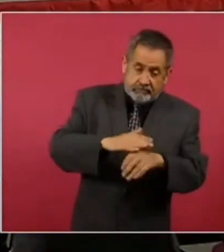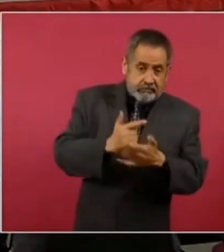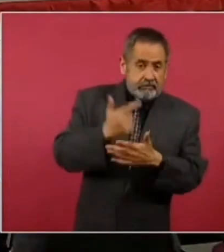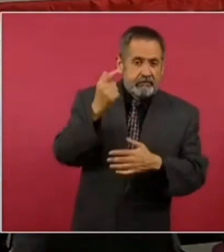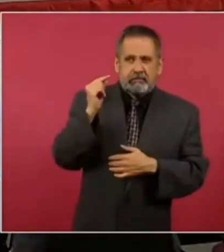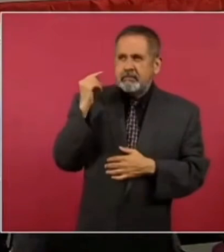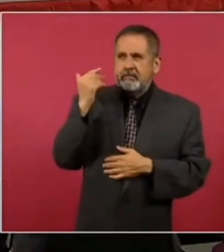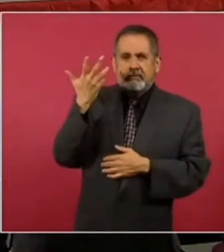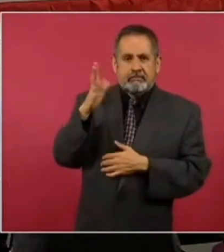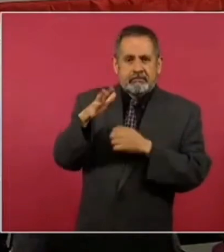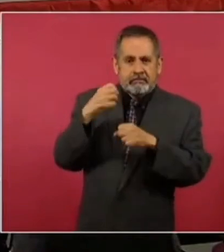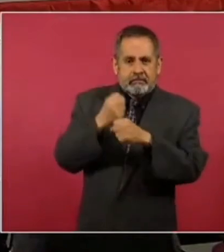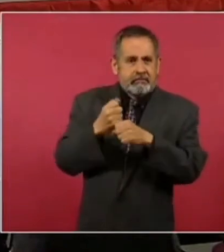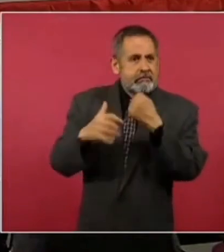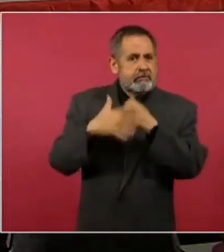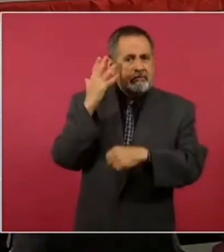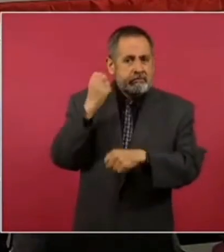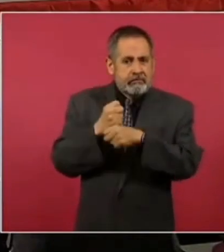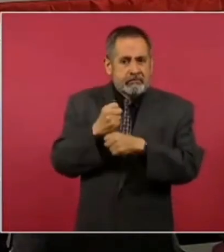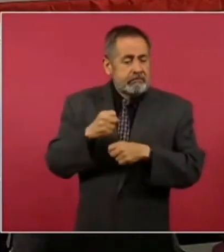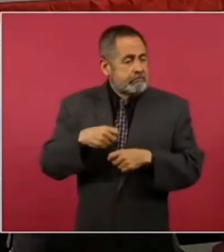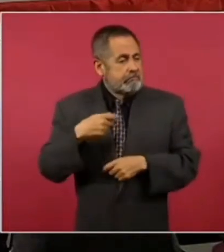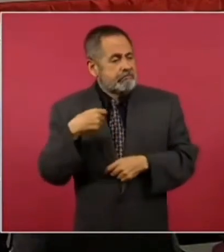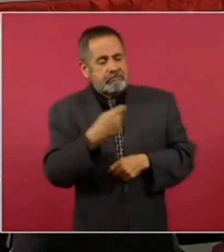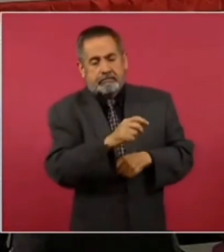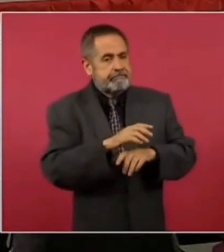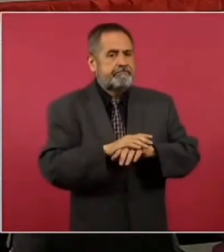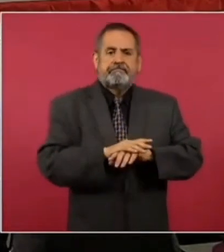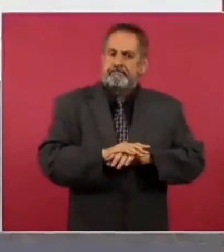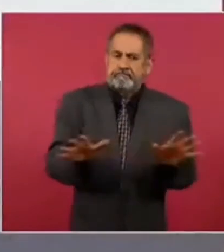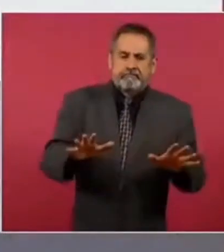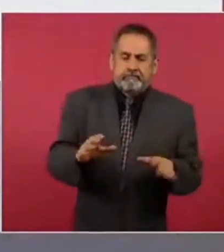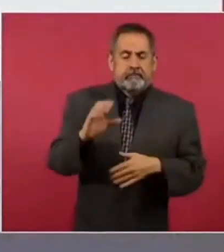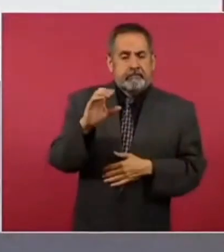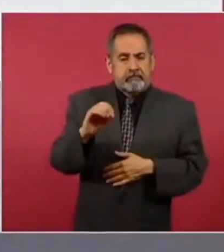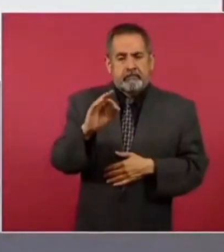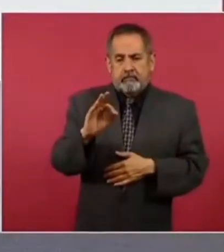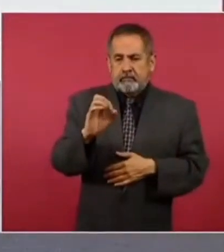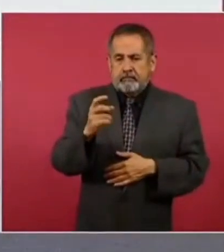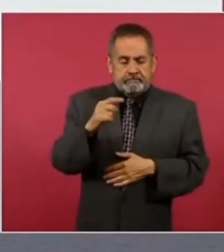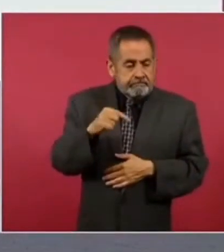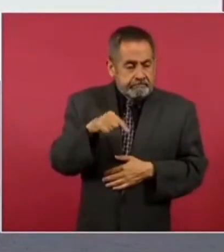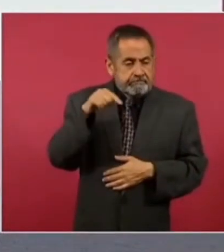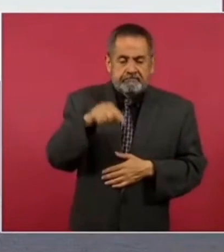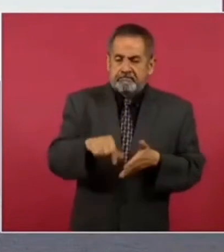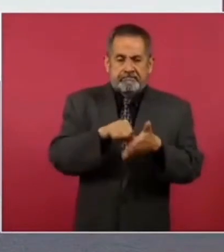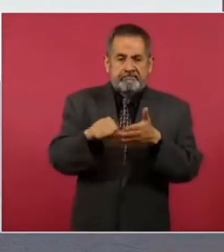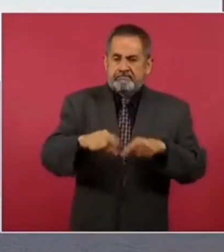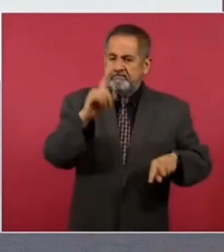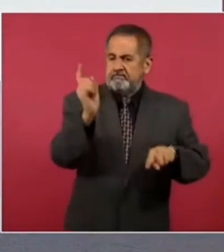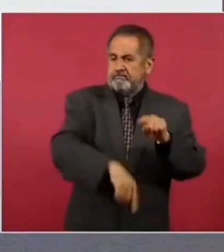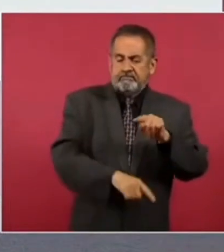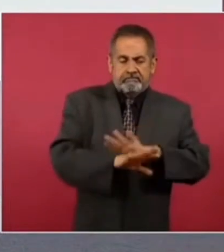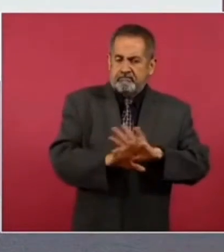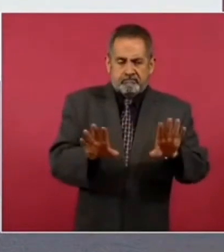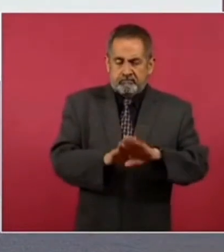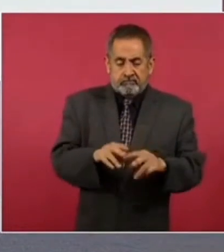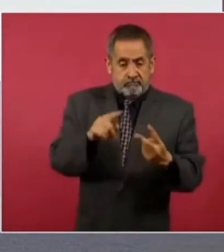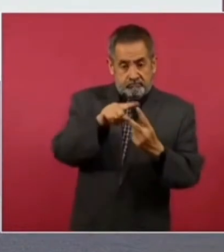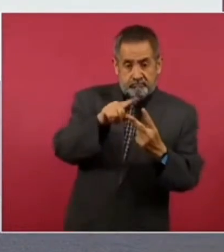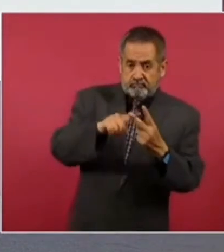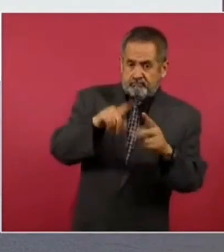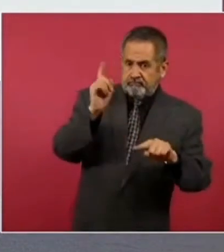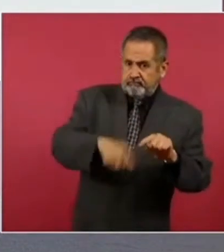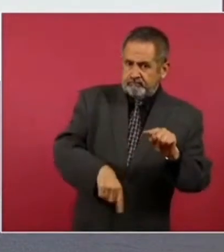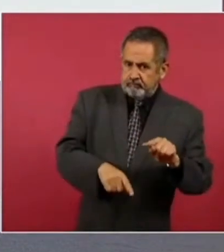10 años o 15 años. Y queremos destacar que la COFEPRIS hoy está para proteger a